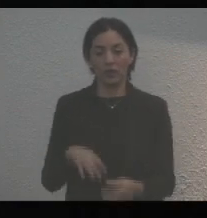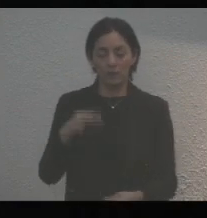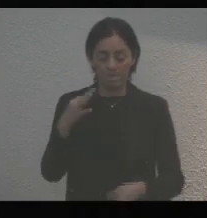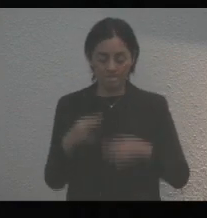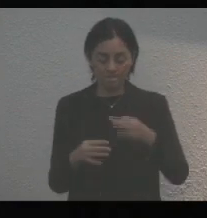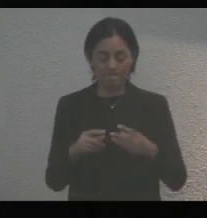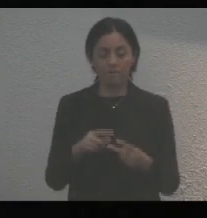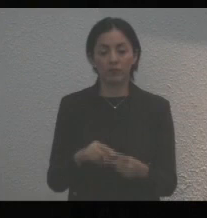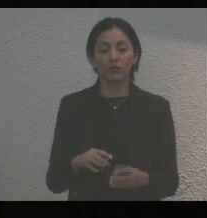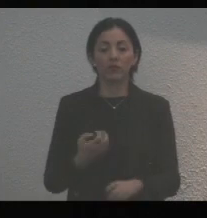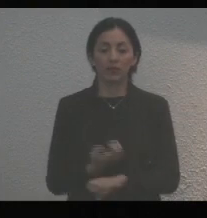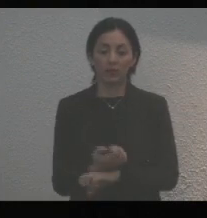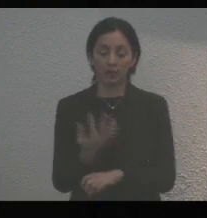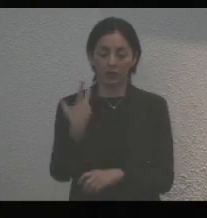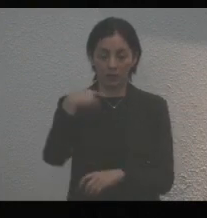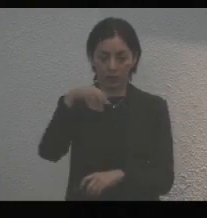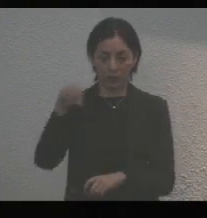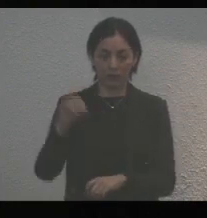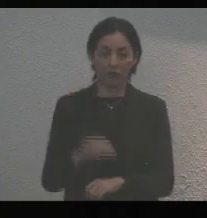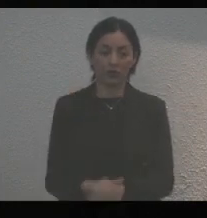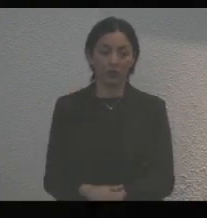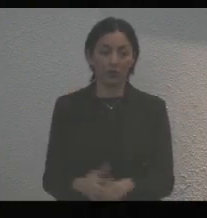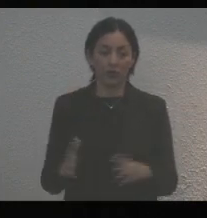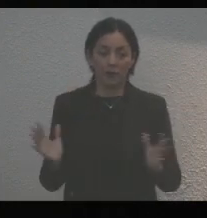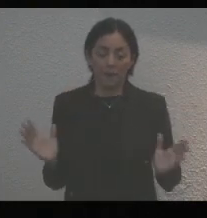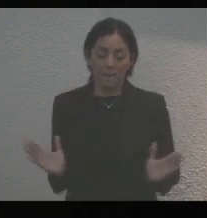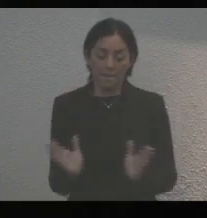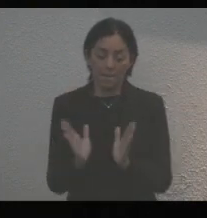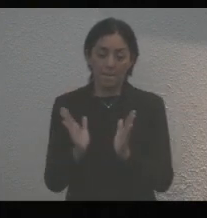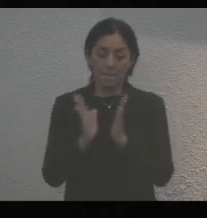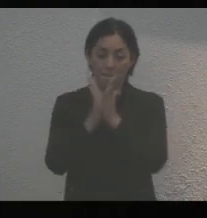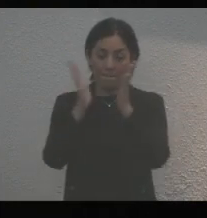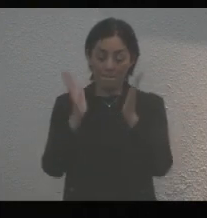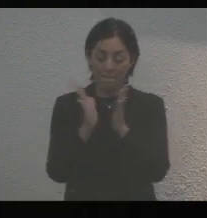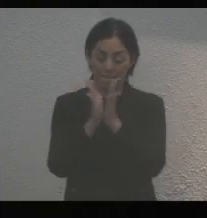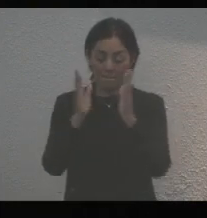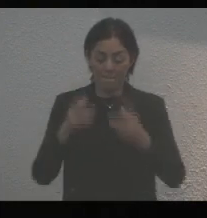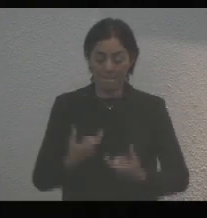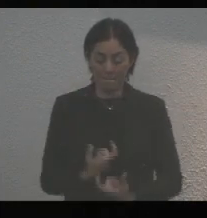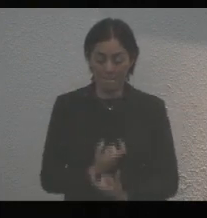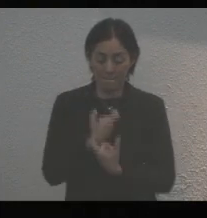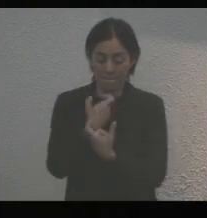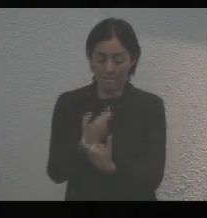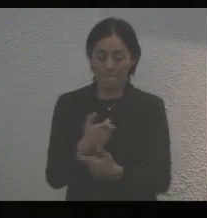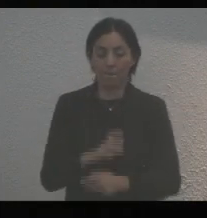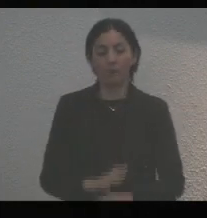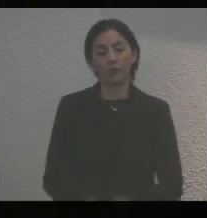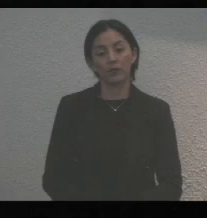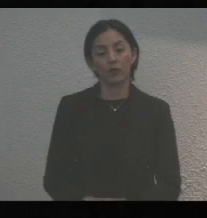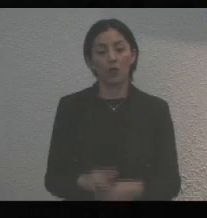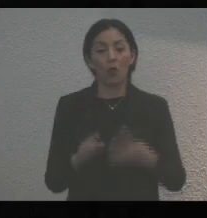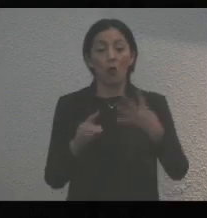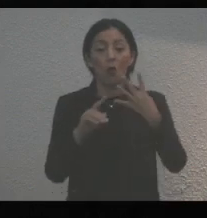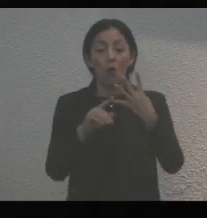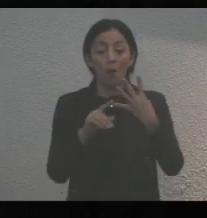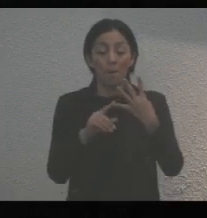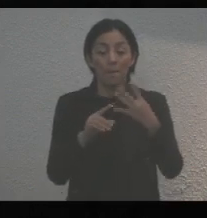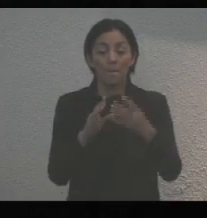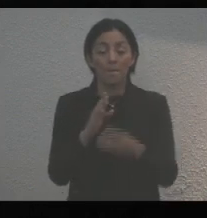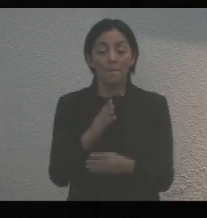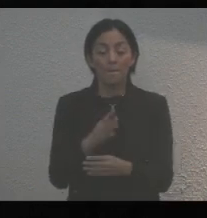judicial del Estado, quienes participarán en la entrega de la misma. Cuarto,